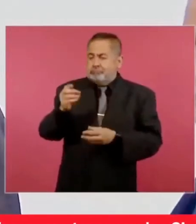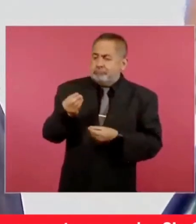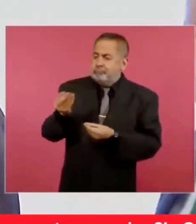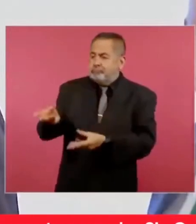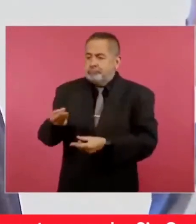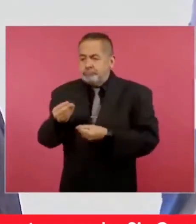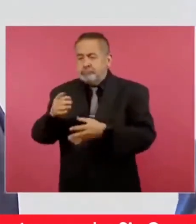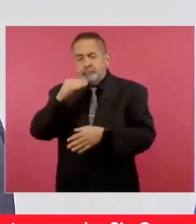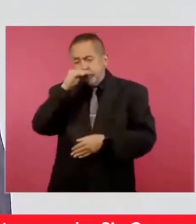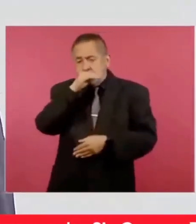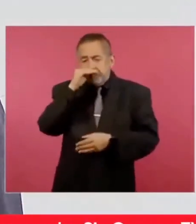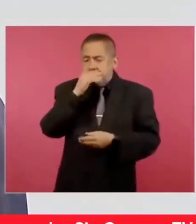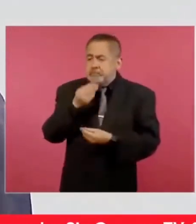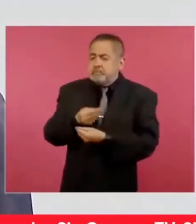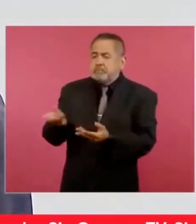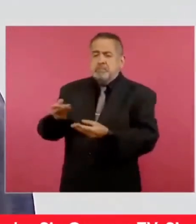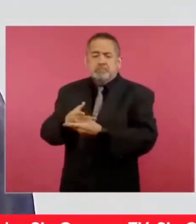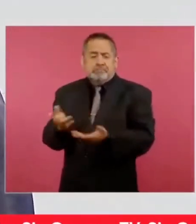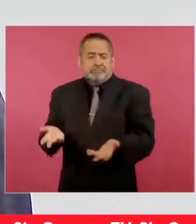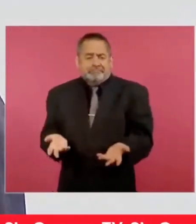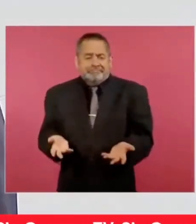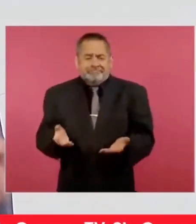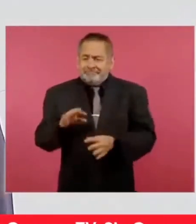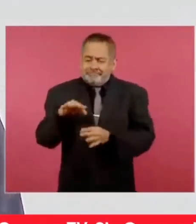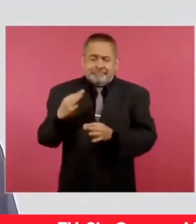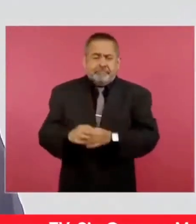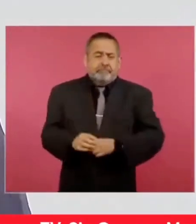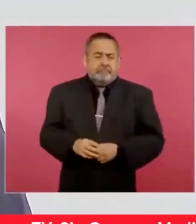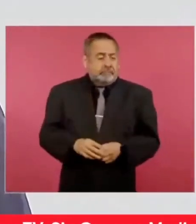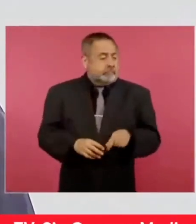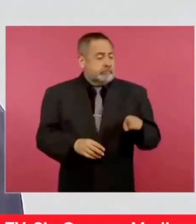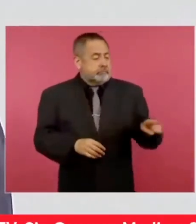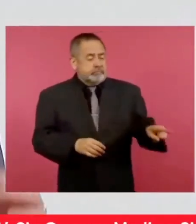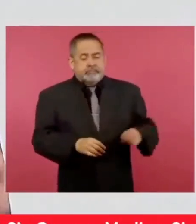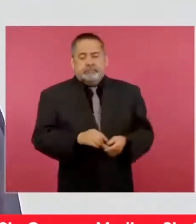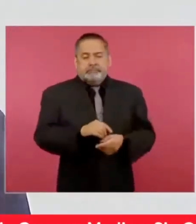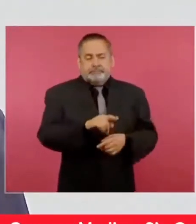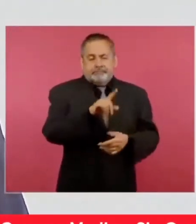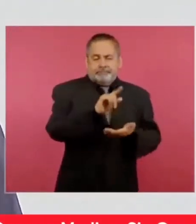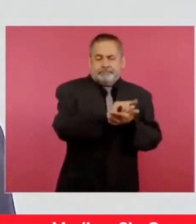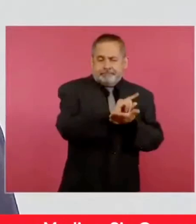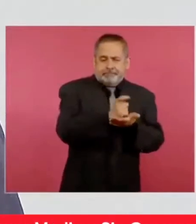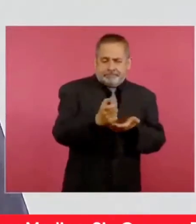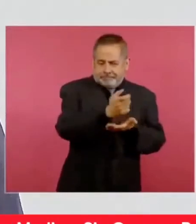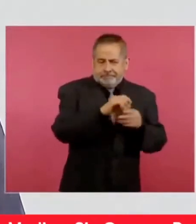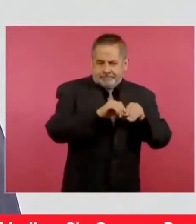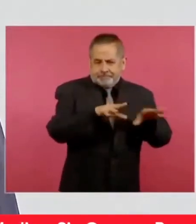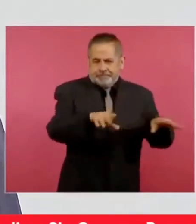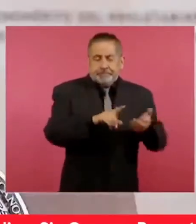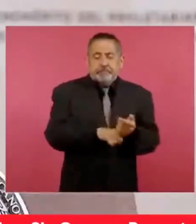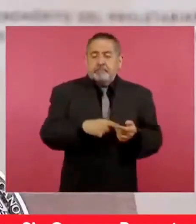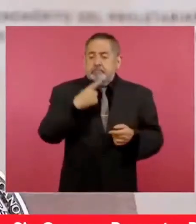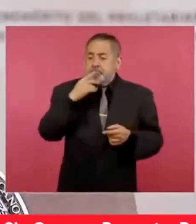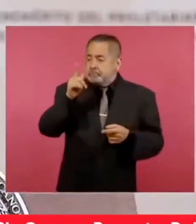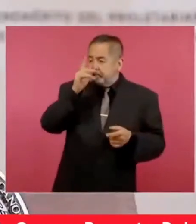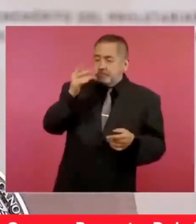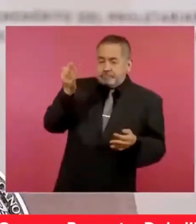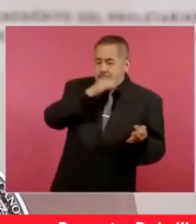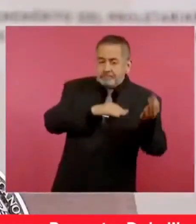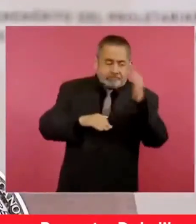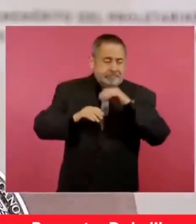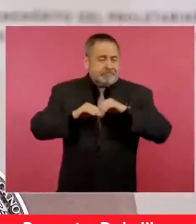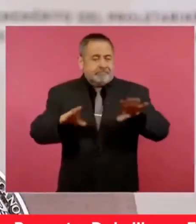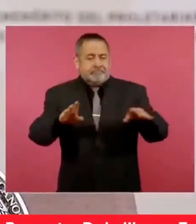gratuita entre la población afectada. Otras cuentas de X también esparcieron esas falsedades, alcanzando